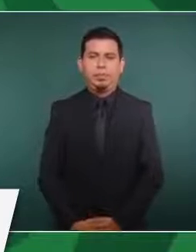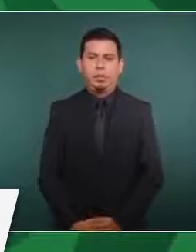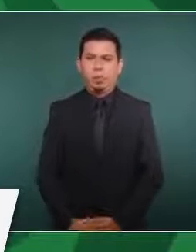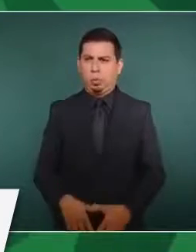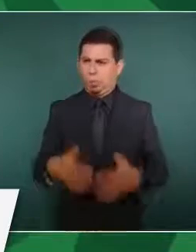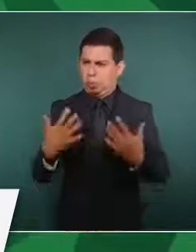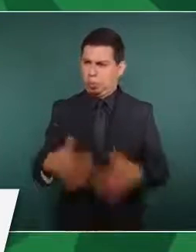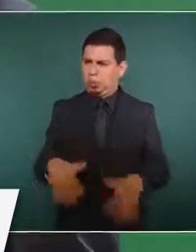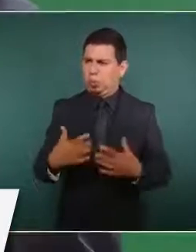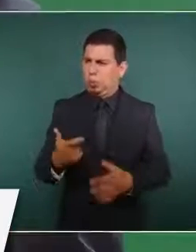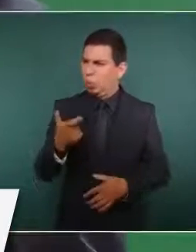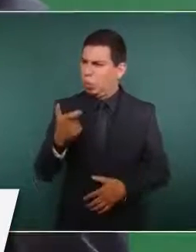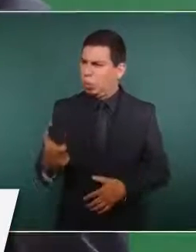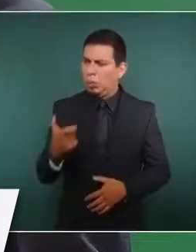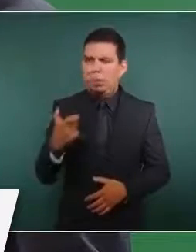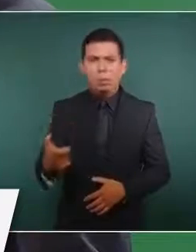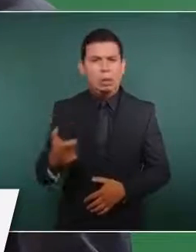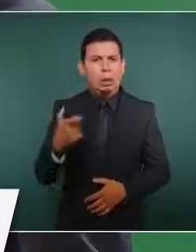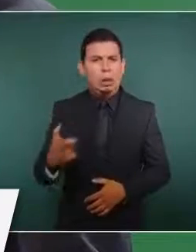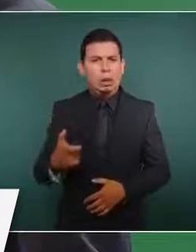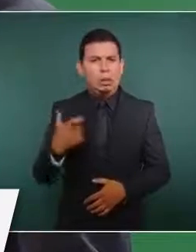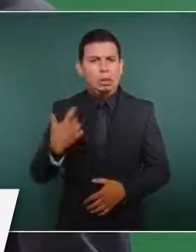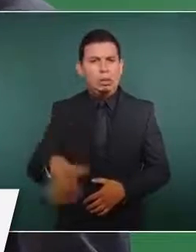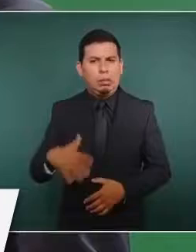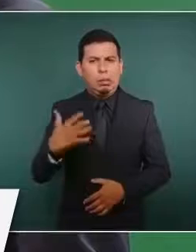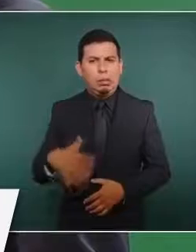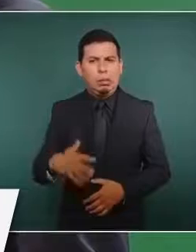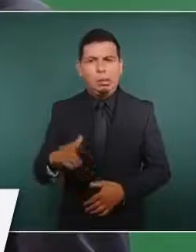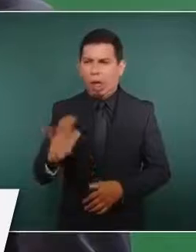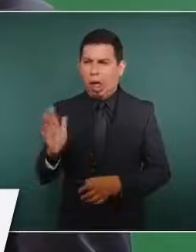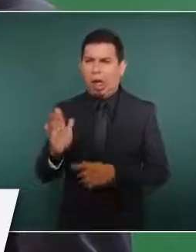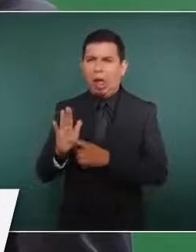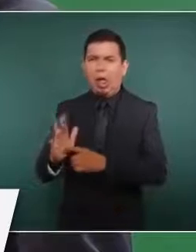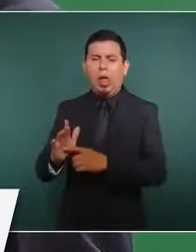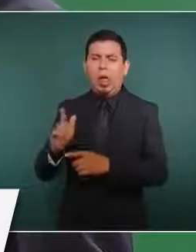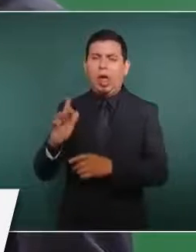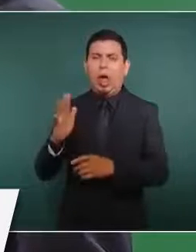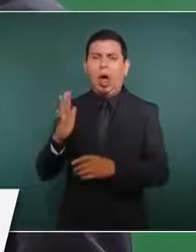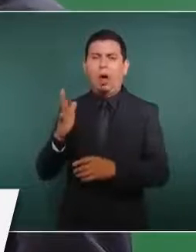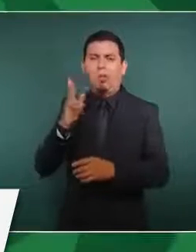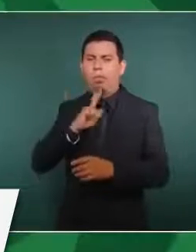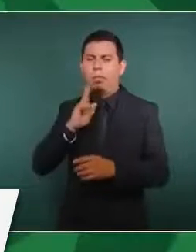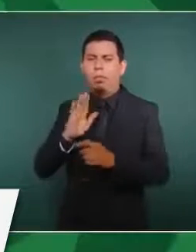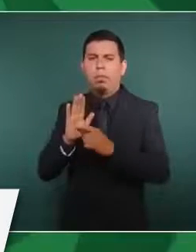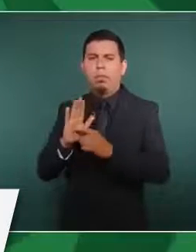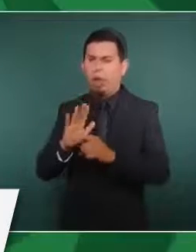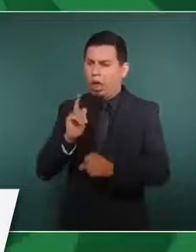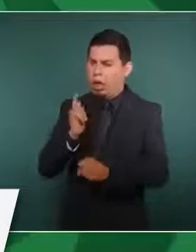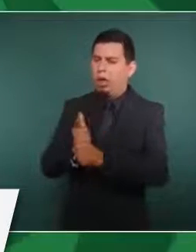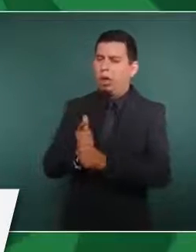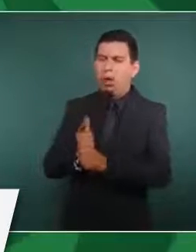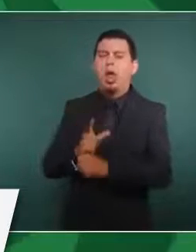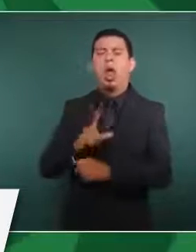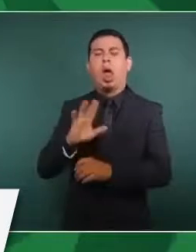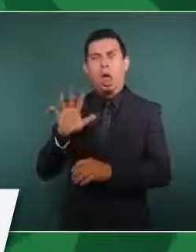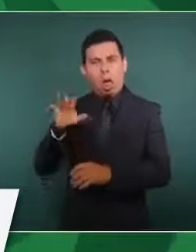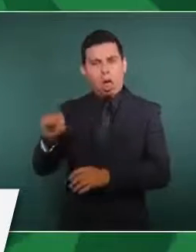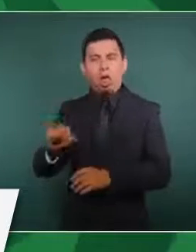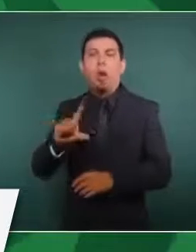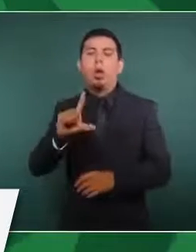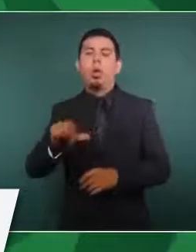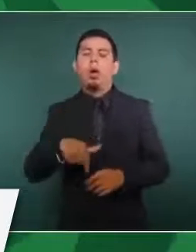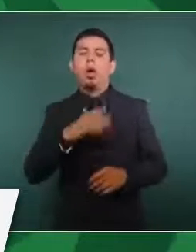cantidades que se dieron a conocer en ese entonces. Luego se supo